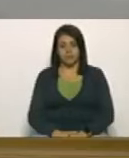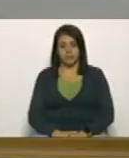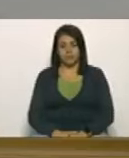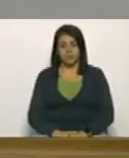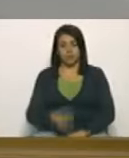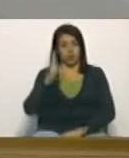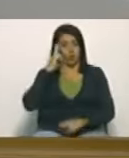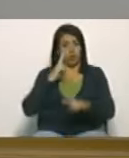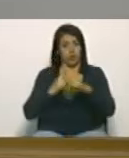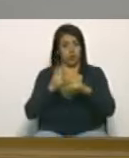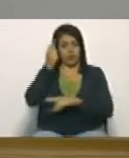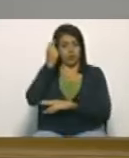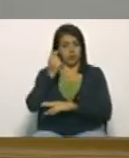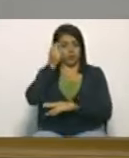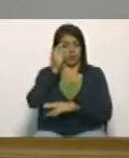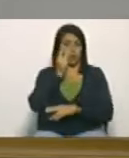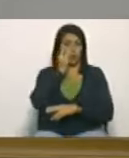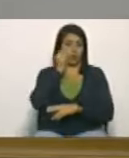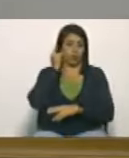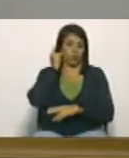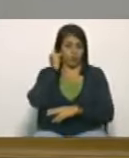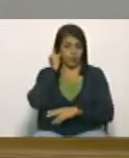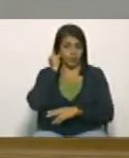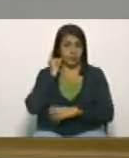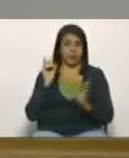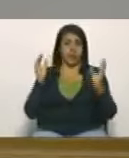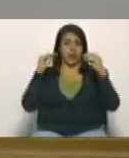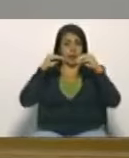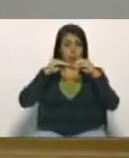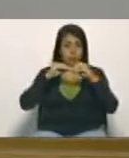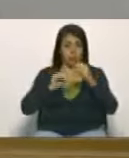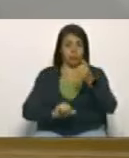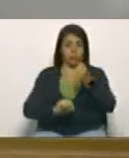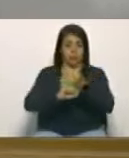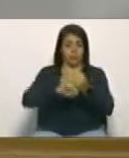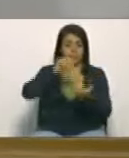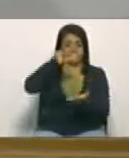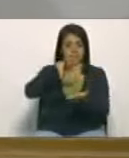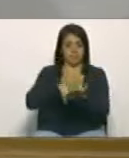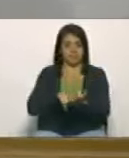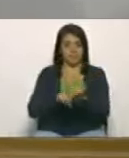Los honorables diputados y las honorables diputadas que estén a favor de aprobar el acuerdo,